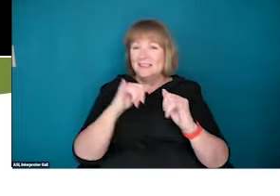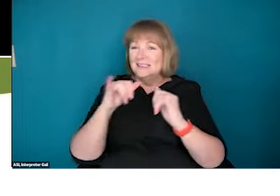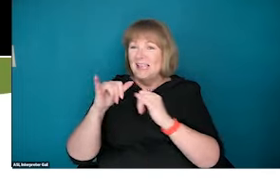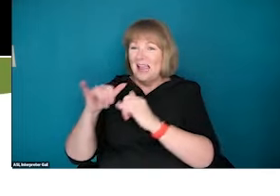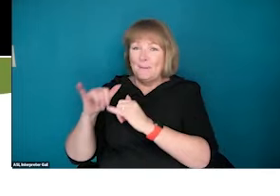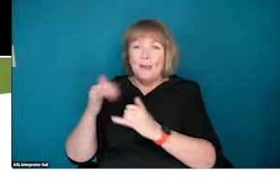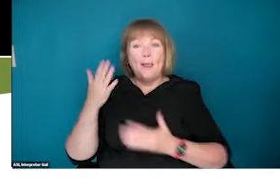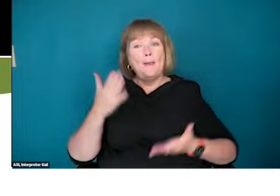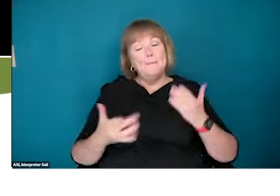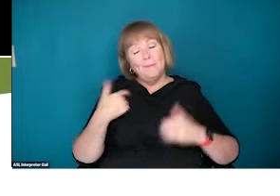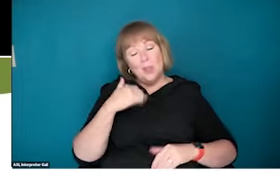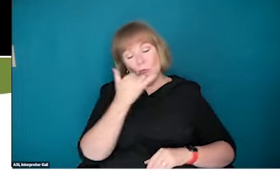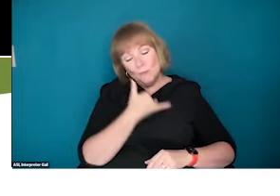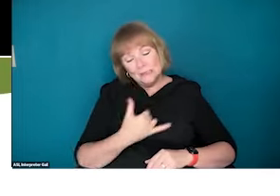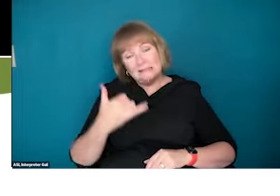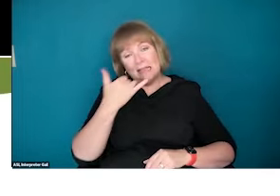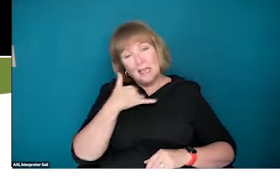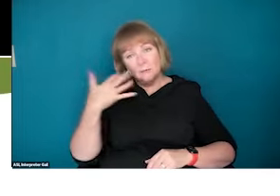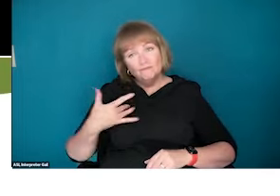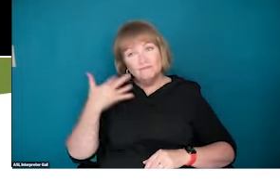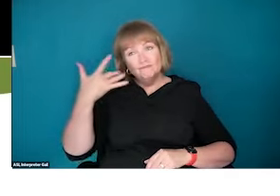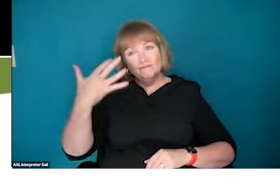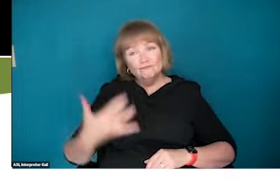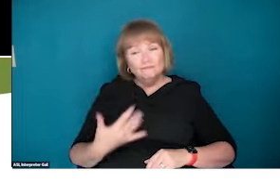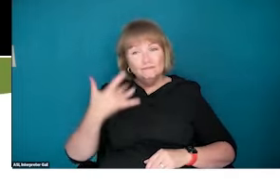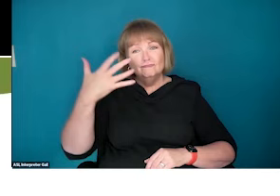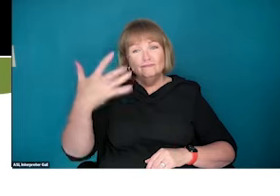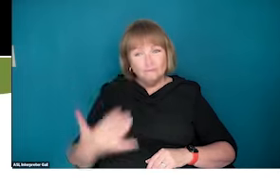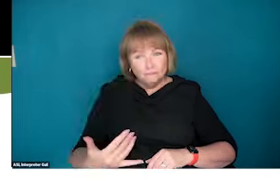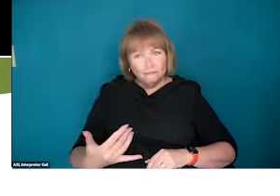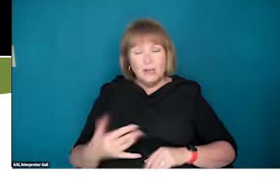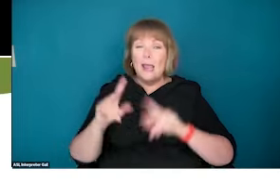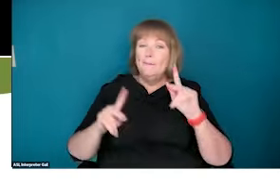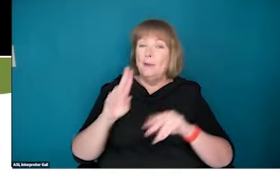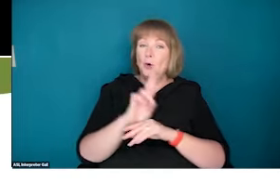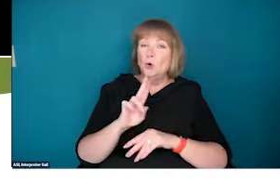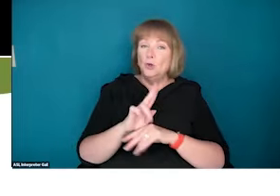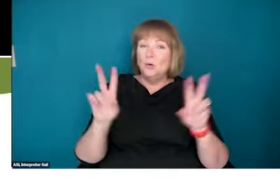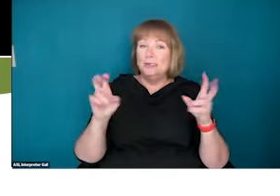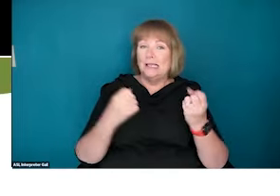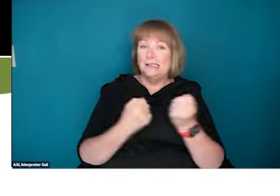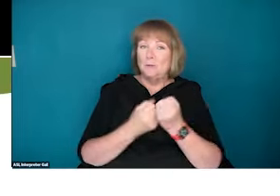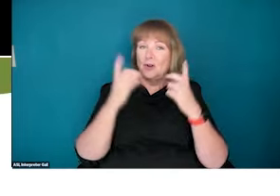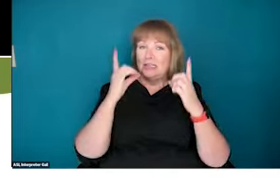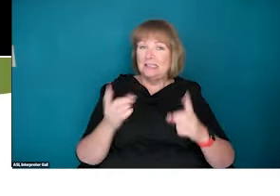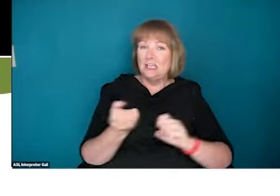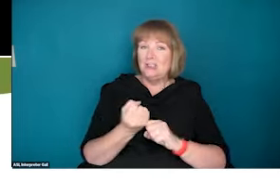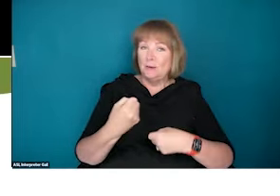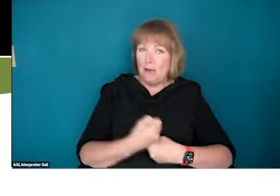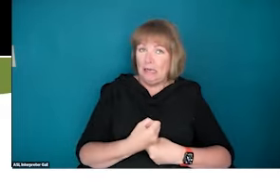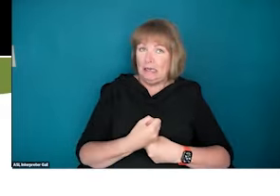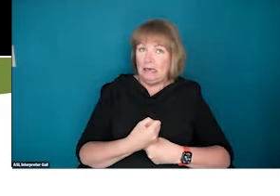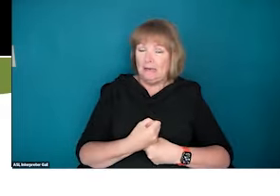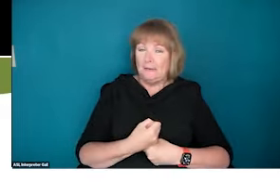Entonces, es importante que cada persona obtenga una habilidad a su medida y a su capacidad para tomar